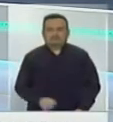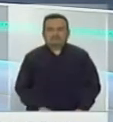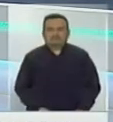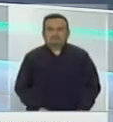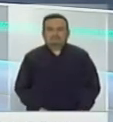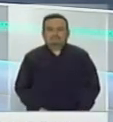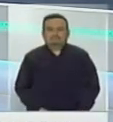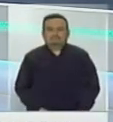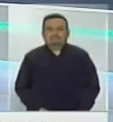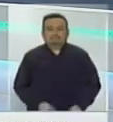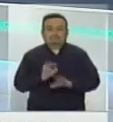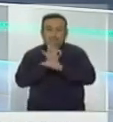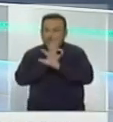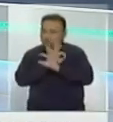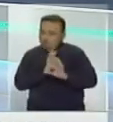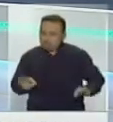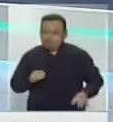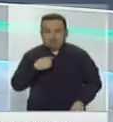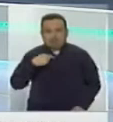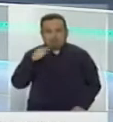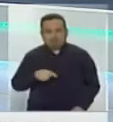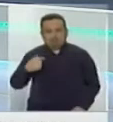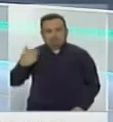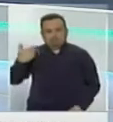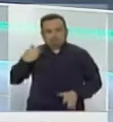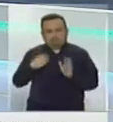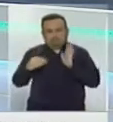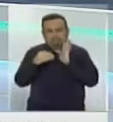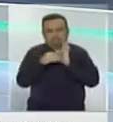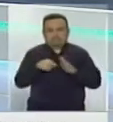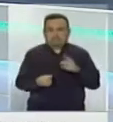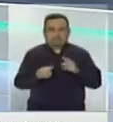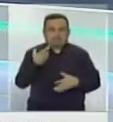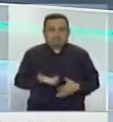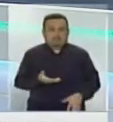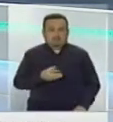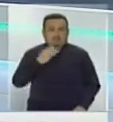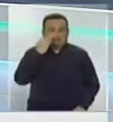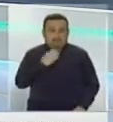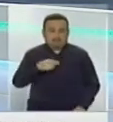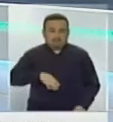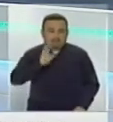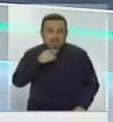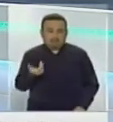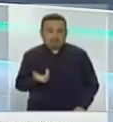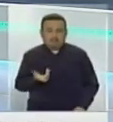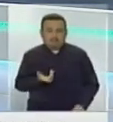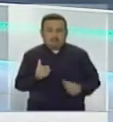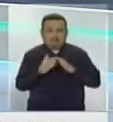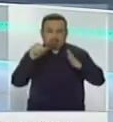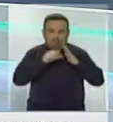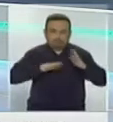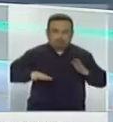45,9%. Bueno, esto... una cifra nunca vista desde que se tienen estos registros precisos. Va a ser peor en mayo, porque en mayo además tenemos esta